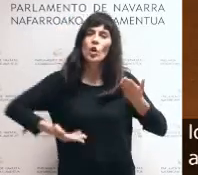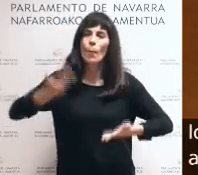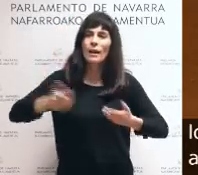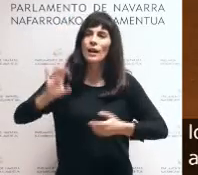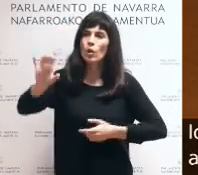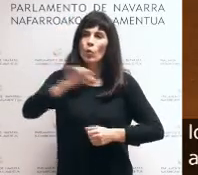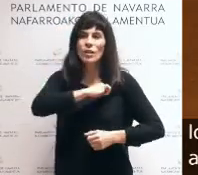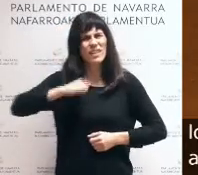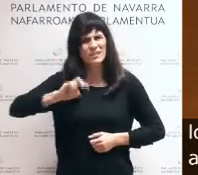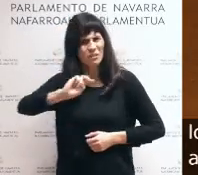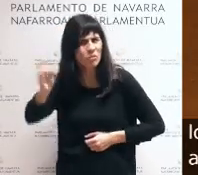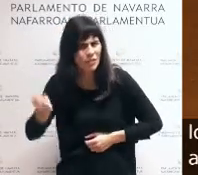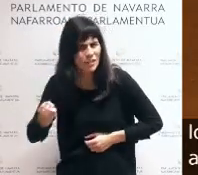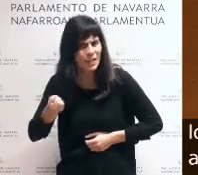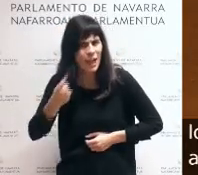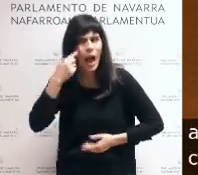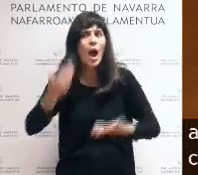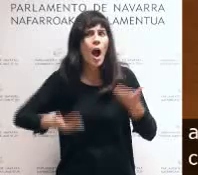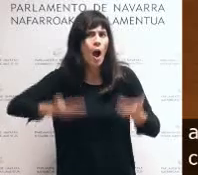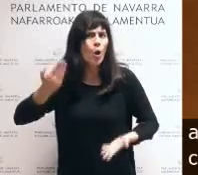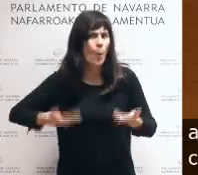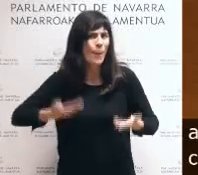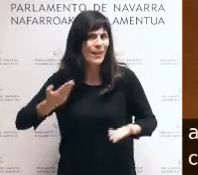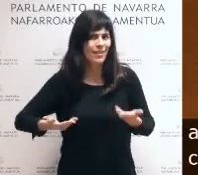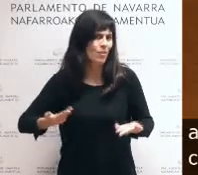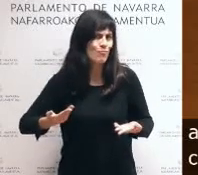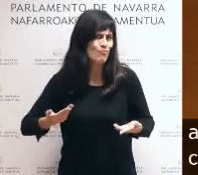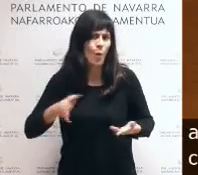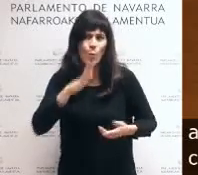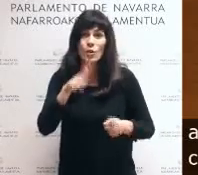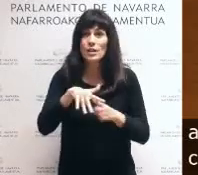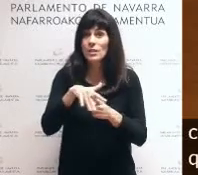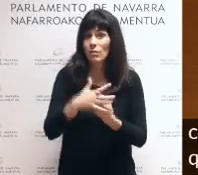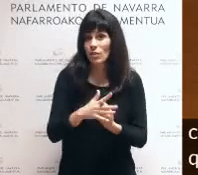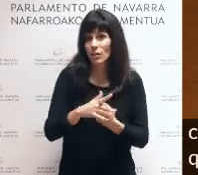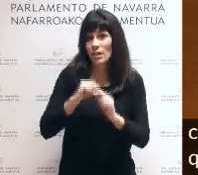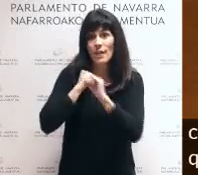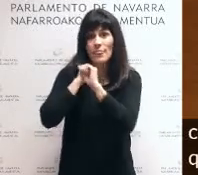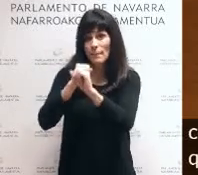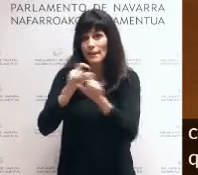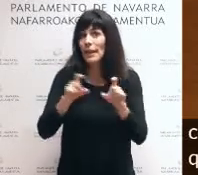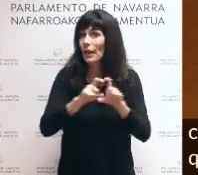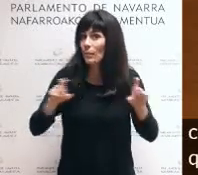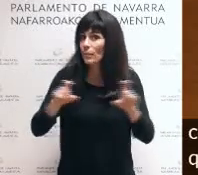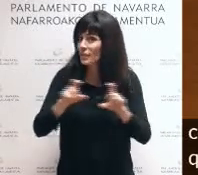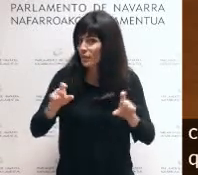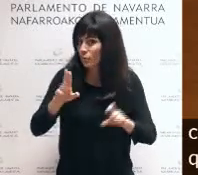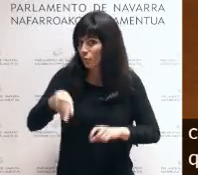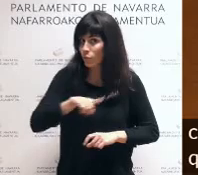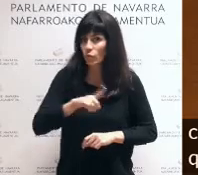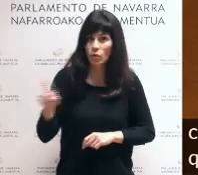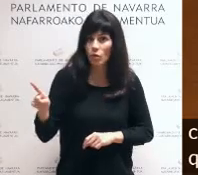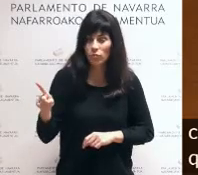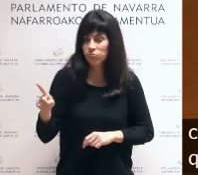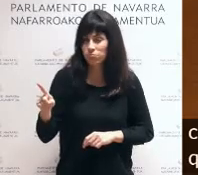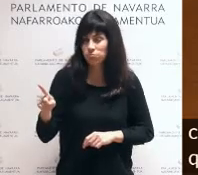condicionan esa equiparación a circunstancias que en muchos casos no dependen de las decisiones de las empresas. Puesto que no depende de